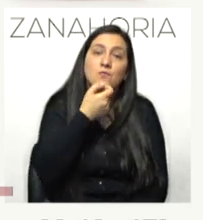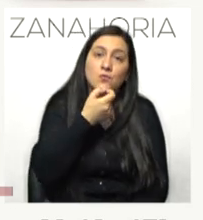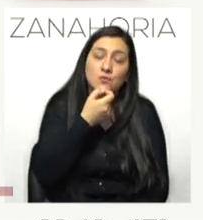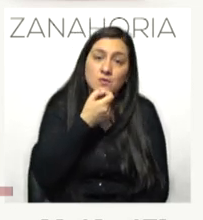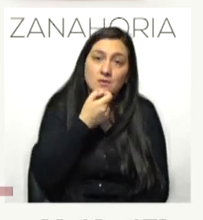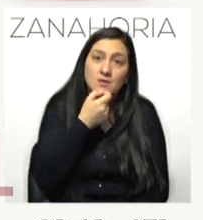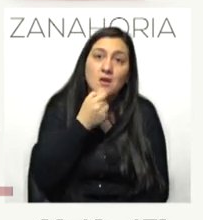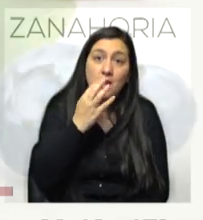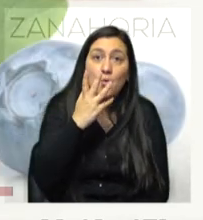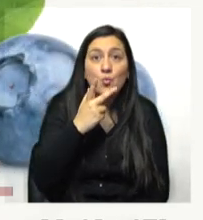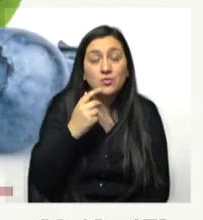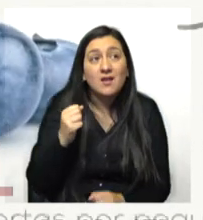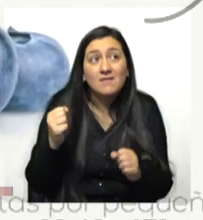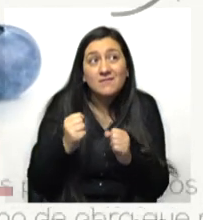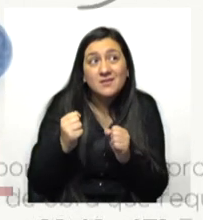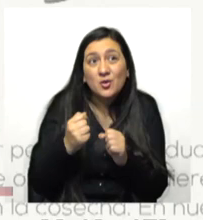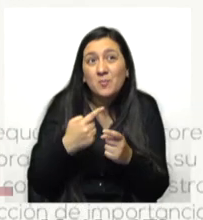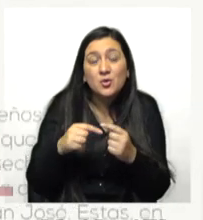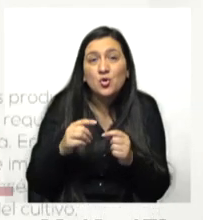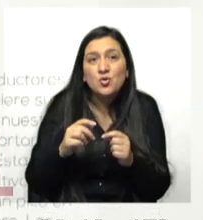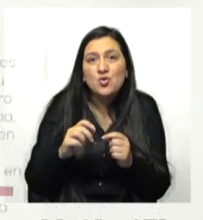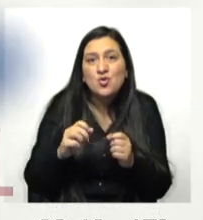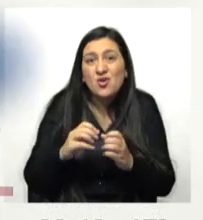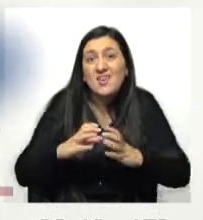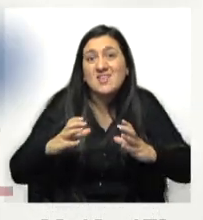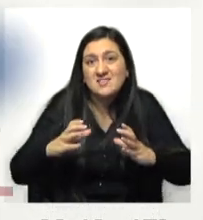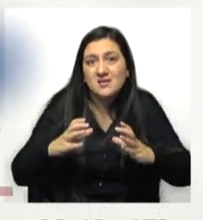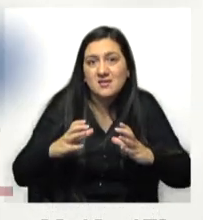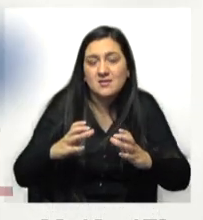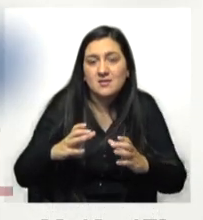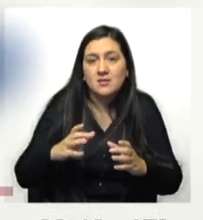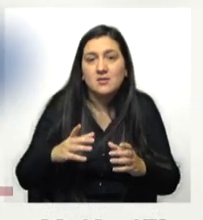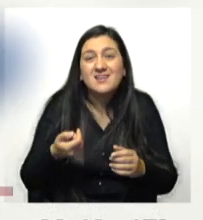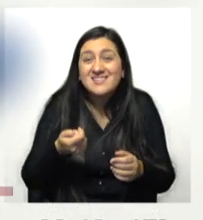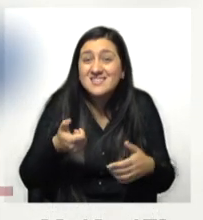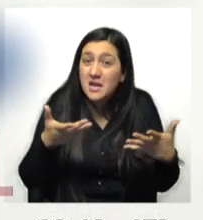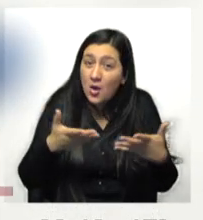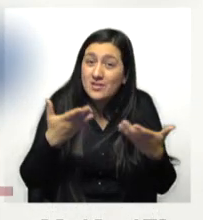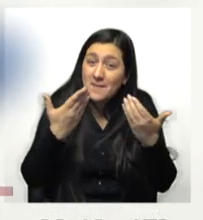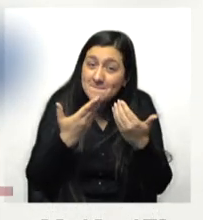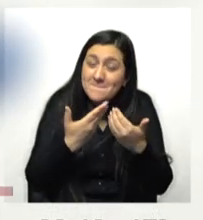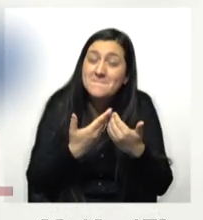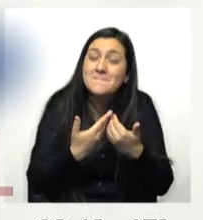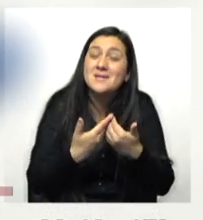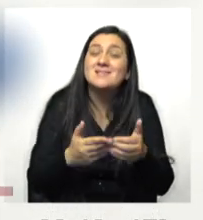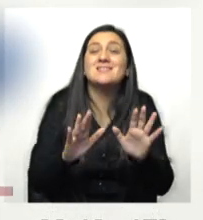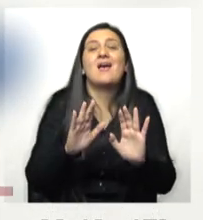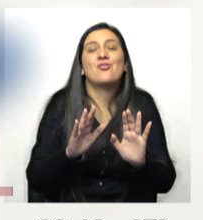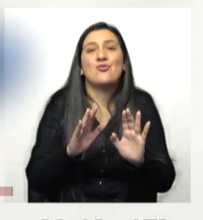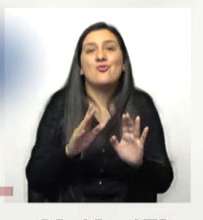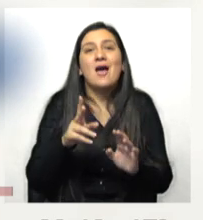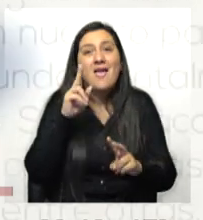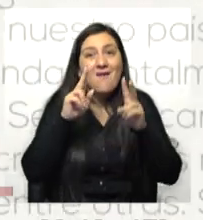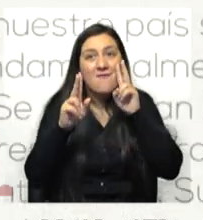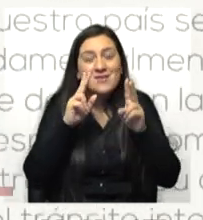es tolerante, pero no crece. Entonces recién ahora estamos viendo esta abundancia, digamos, hay como un indicador que vemos en la calle, que son